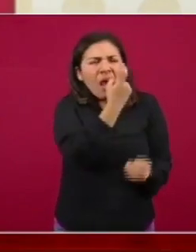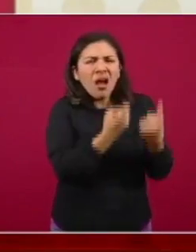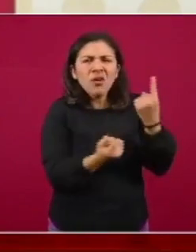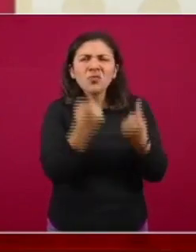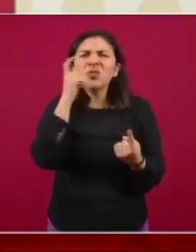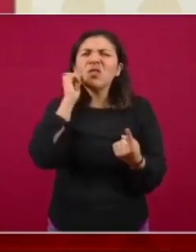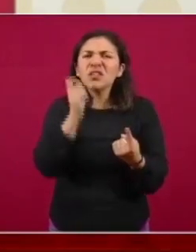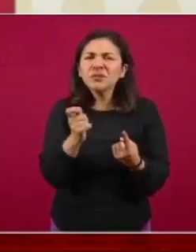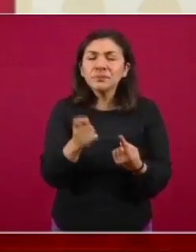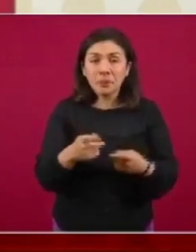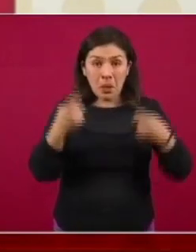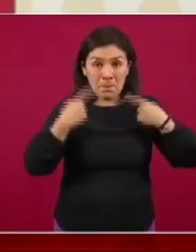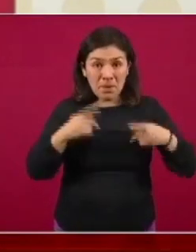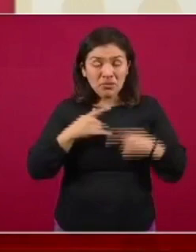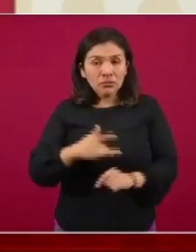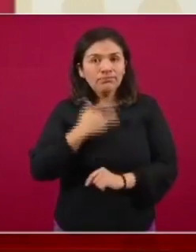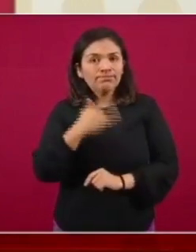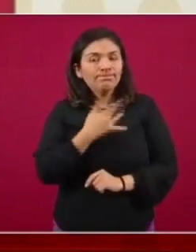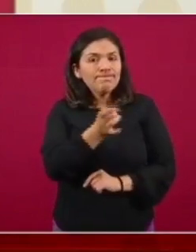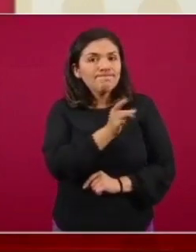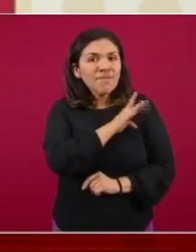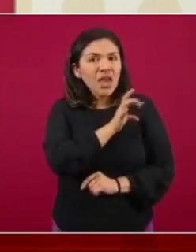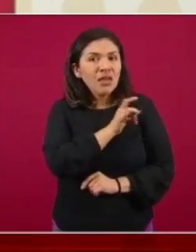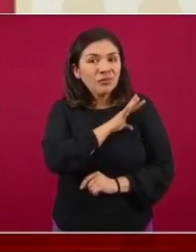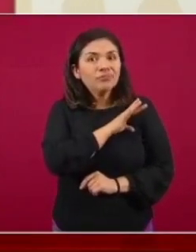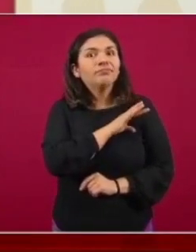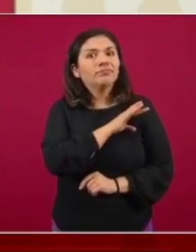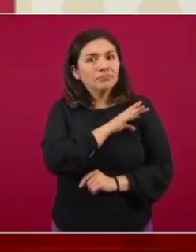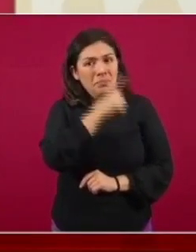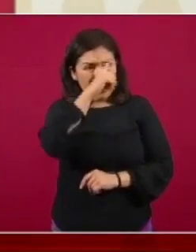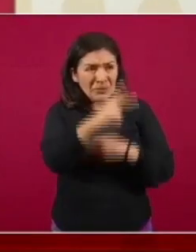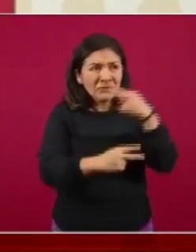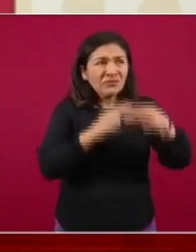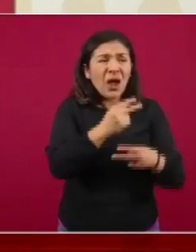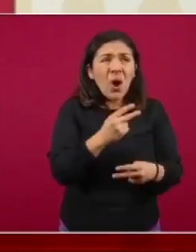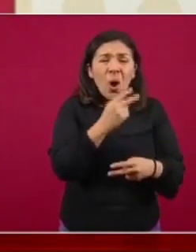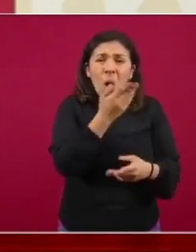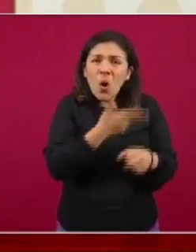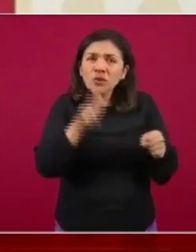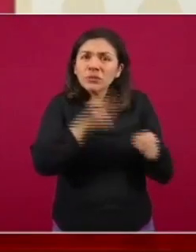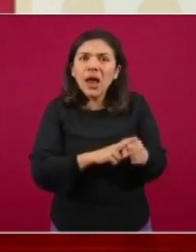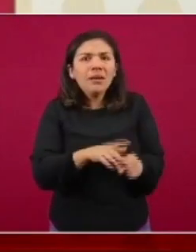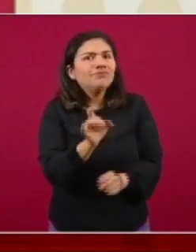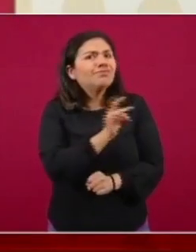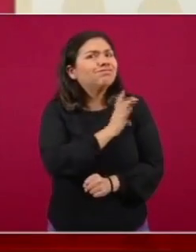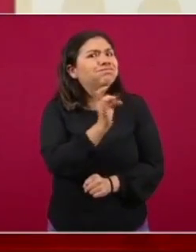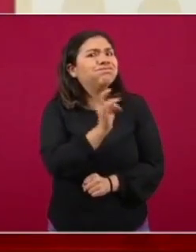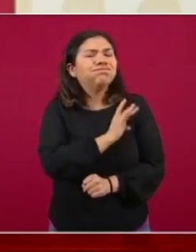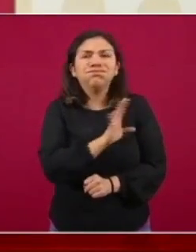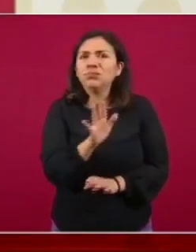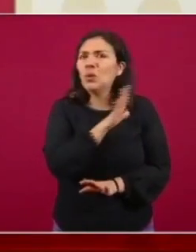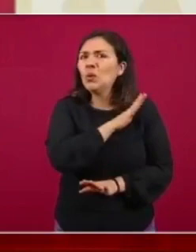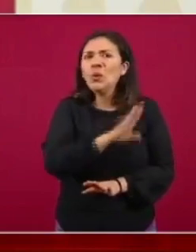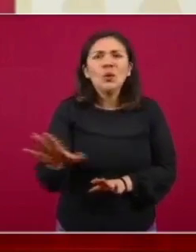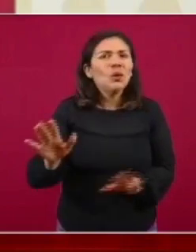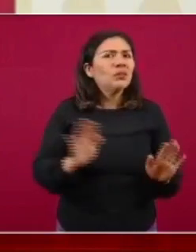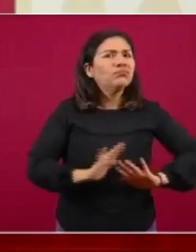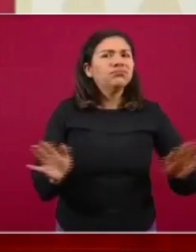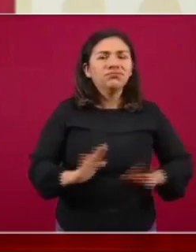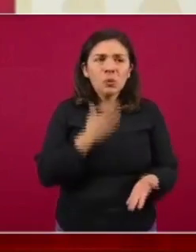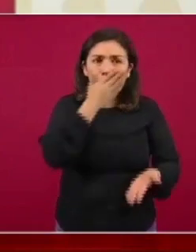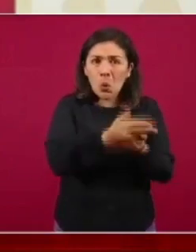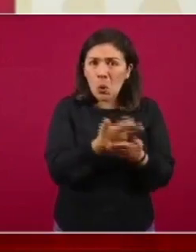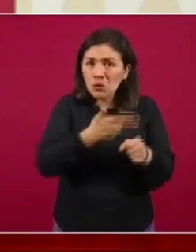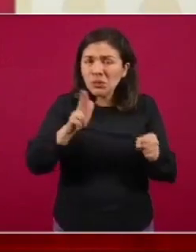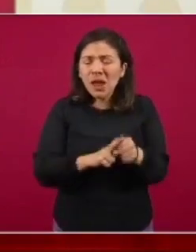sentido de que la persona tenga miedo, justo que tenga miedo de acercarse a los hospitales, justo que tenga miedo de ir a un hospital, ¿no?